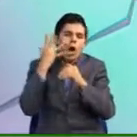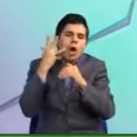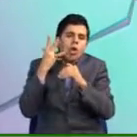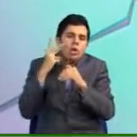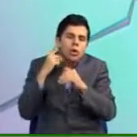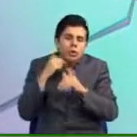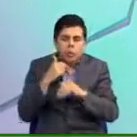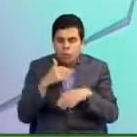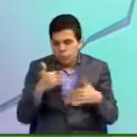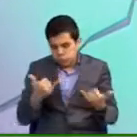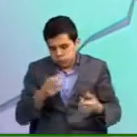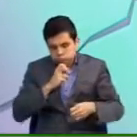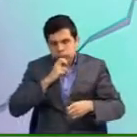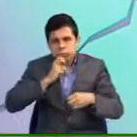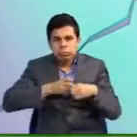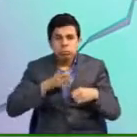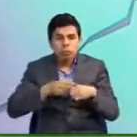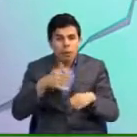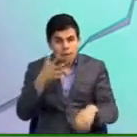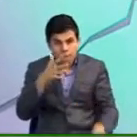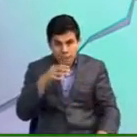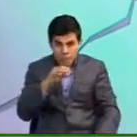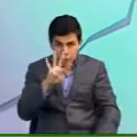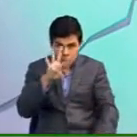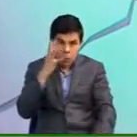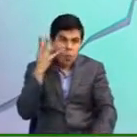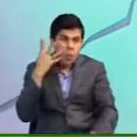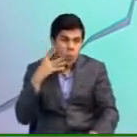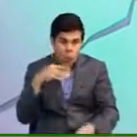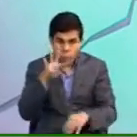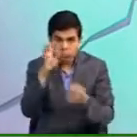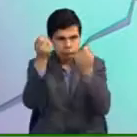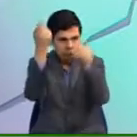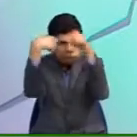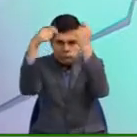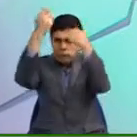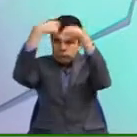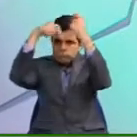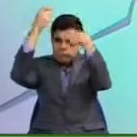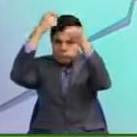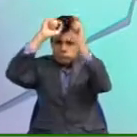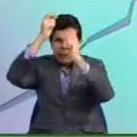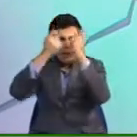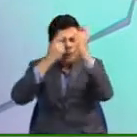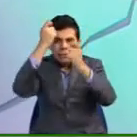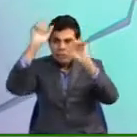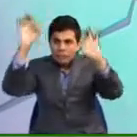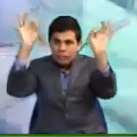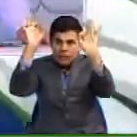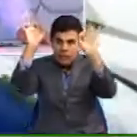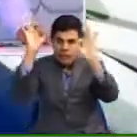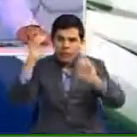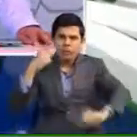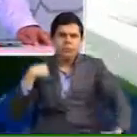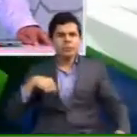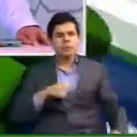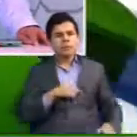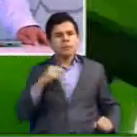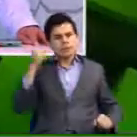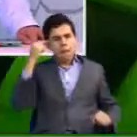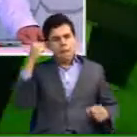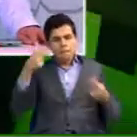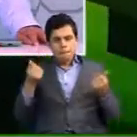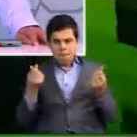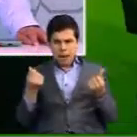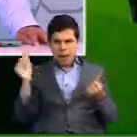que a hoy que ya van 44 días en los que nos han podido hacer exportación hemos dejado de irrigar la economía